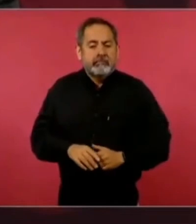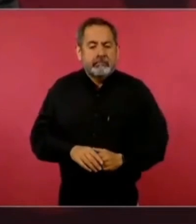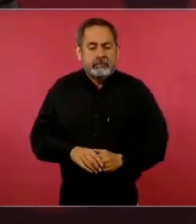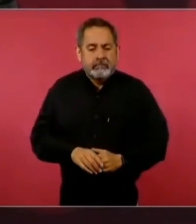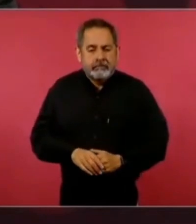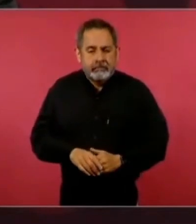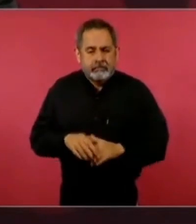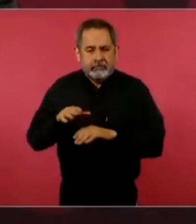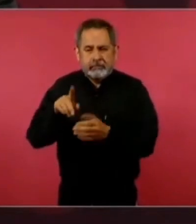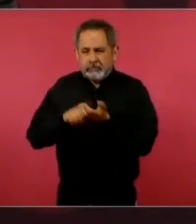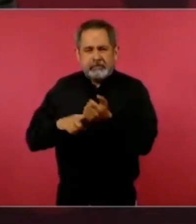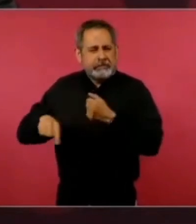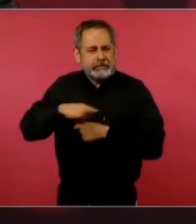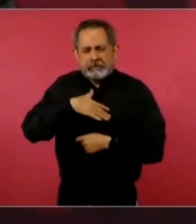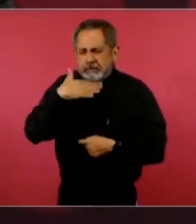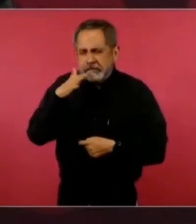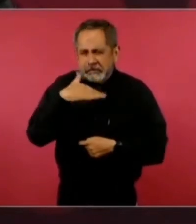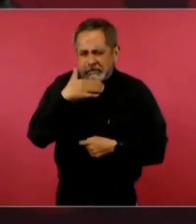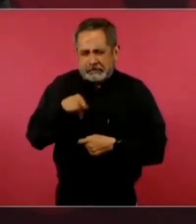sobre la corrupción.